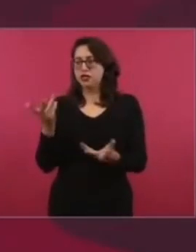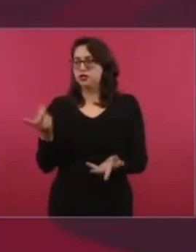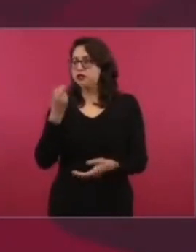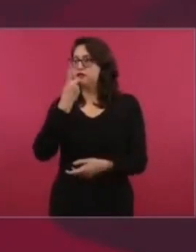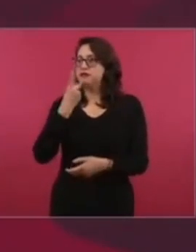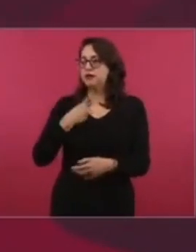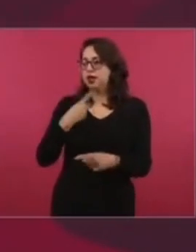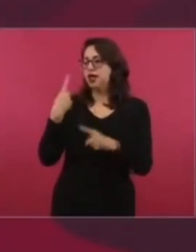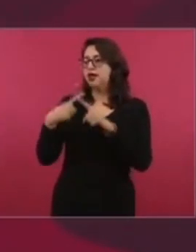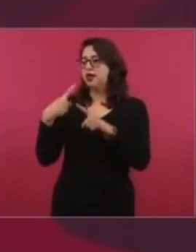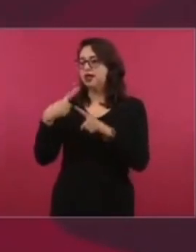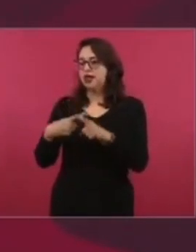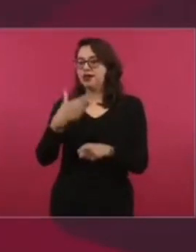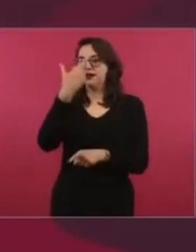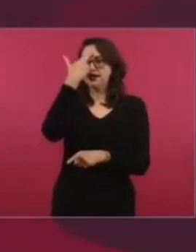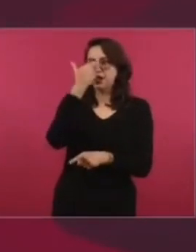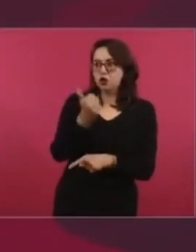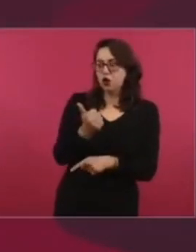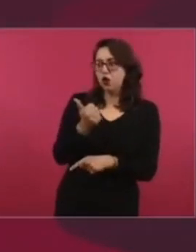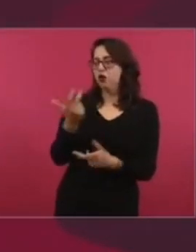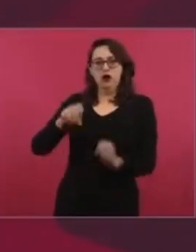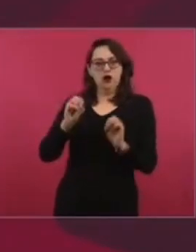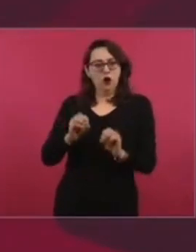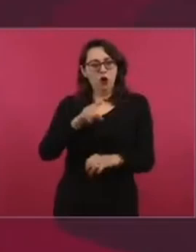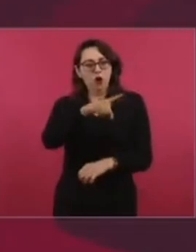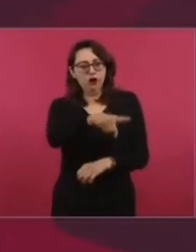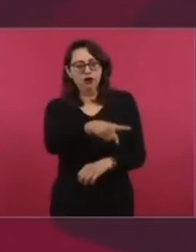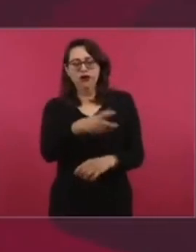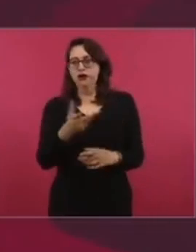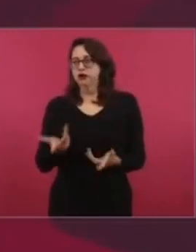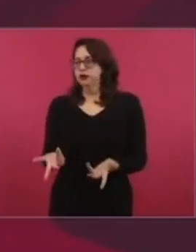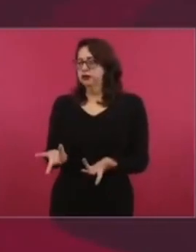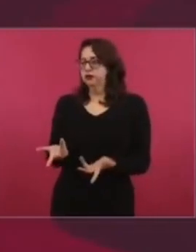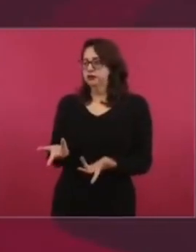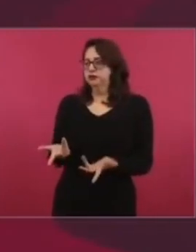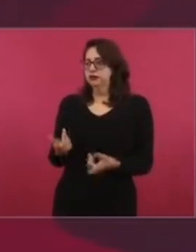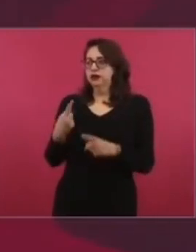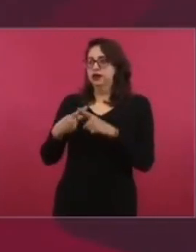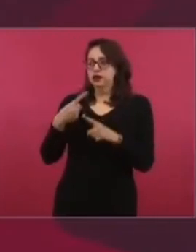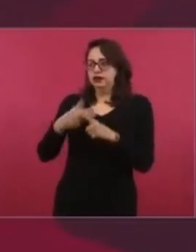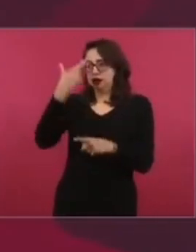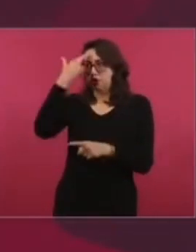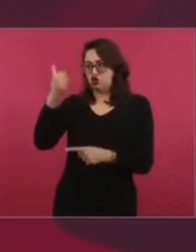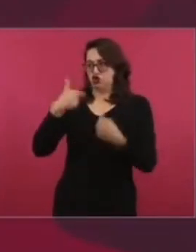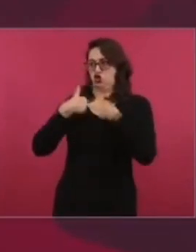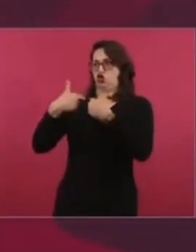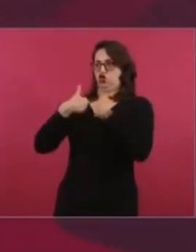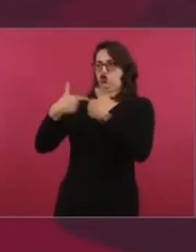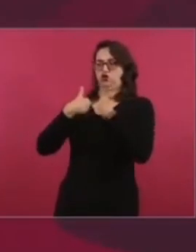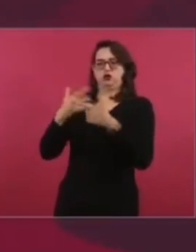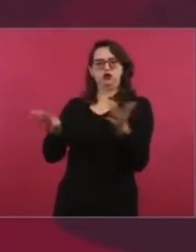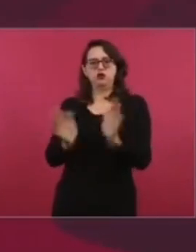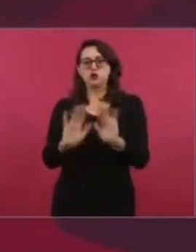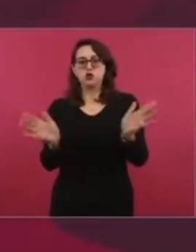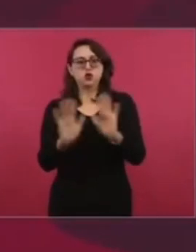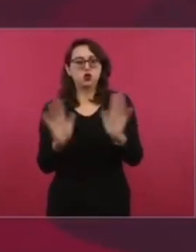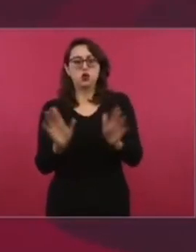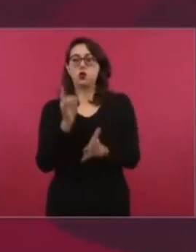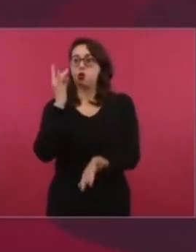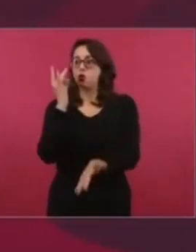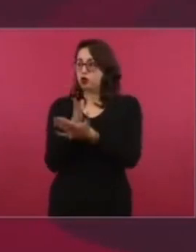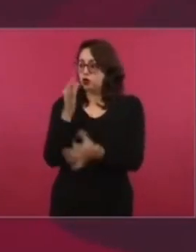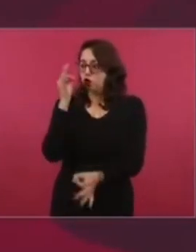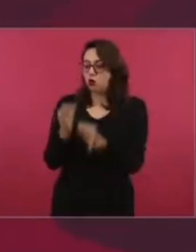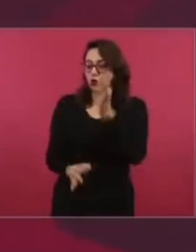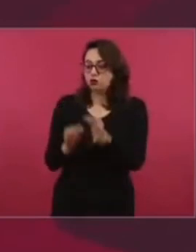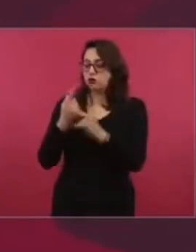para recuperar ese dinero estoy planteando que se resuelva de conformidad con